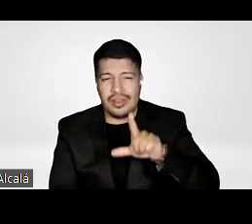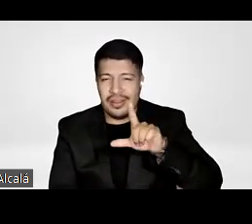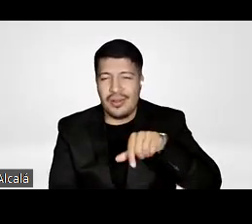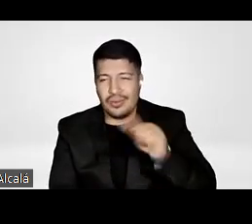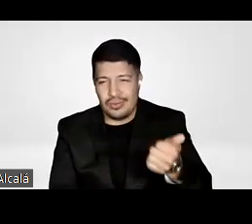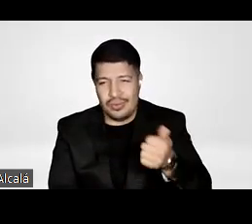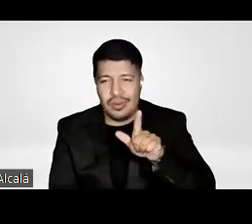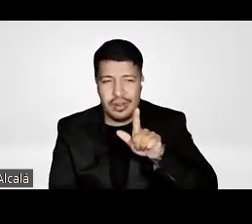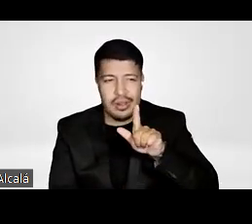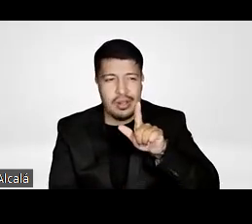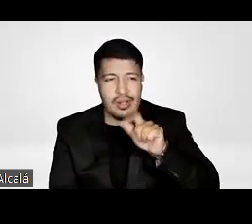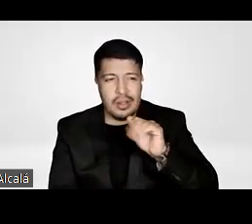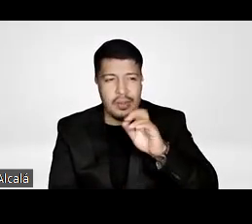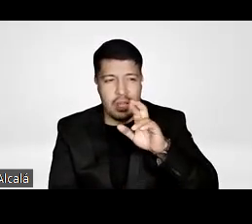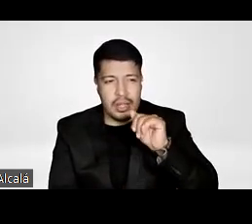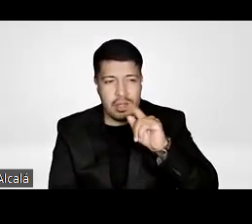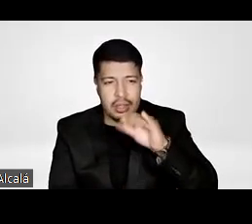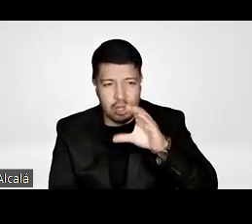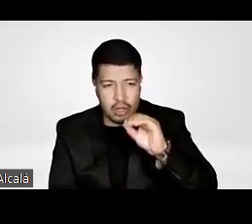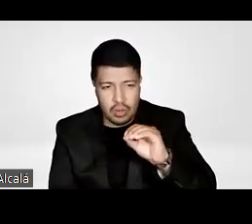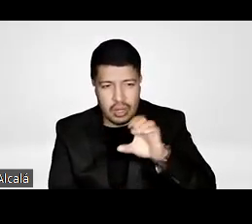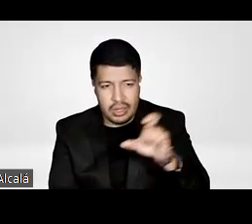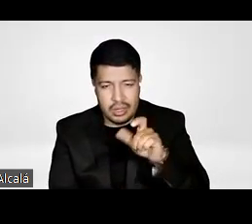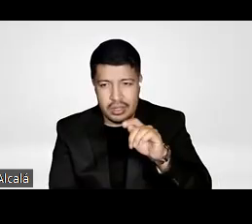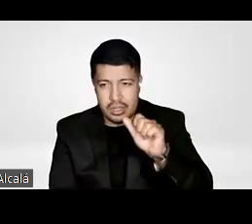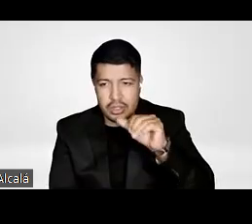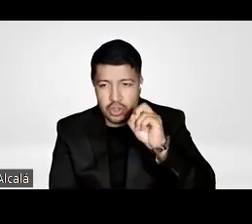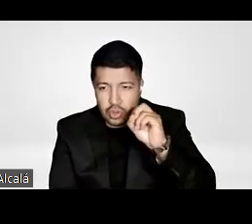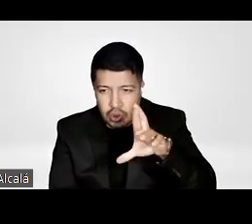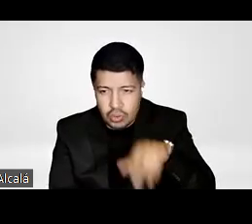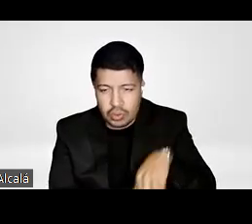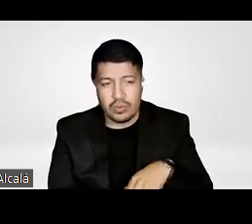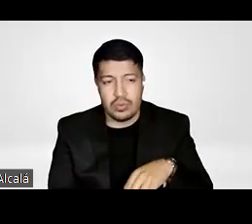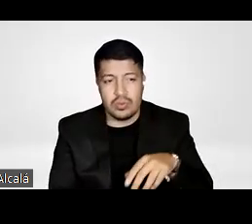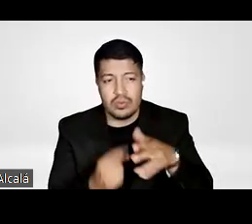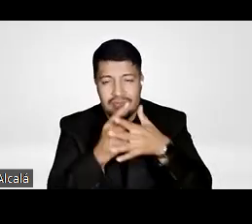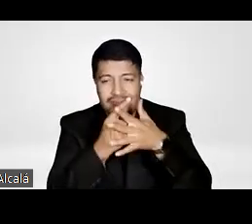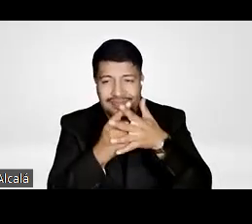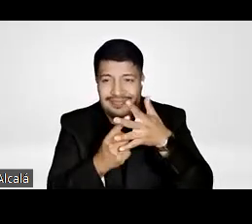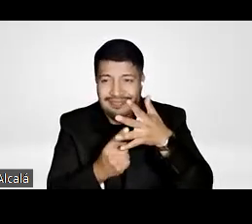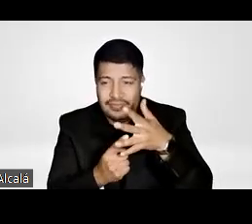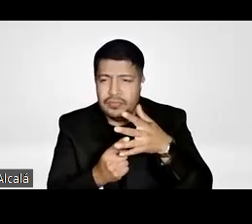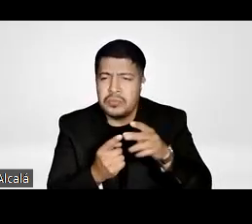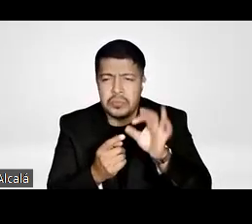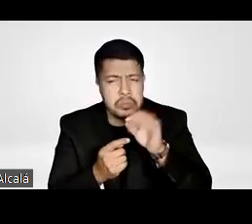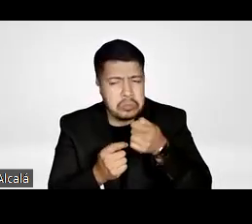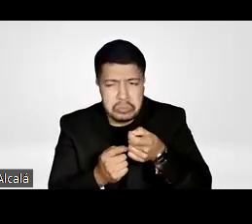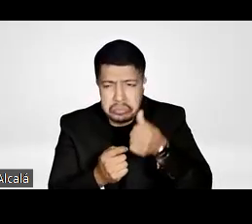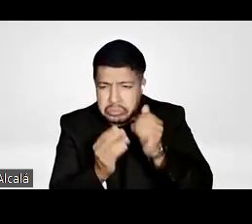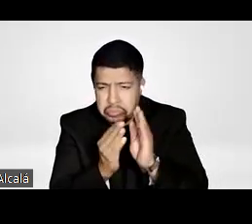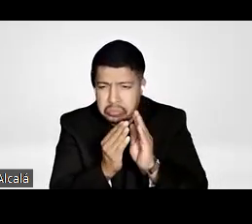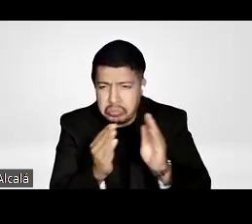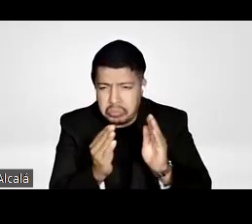aprensión, deben de estar presentes, pero también es muy importante que revisemos que desaparezcan durante el seguimiento, en el momento en que